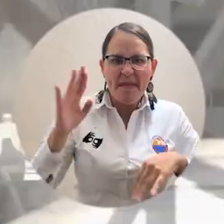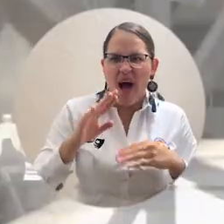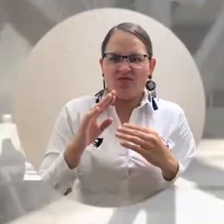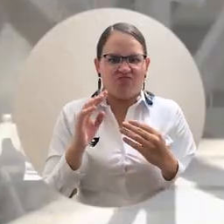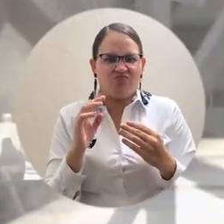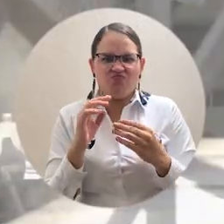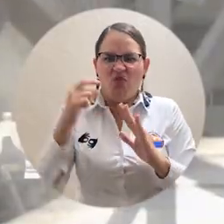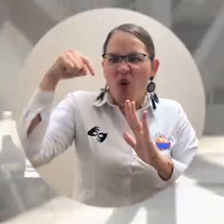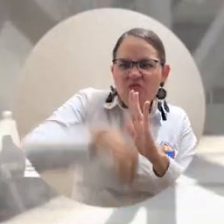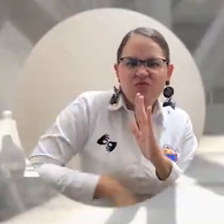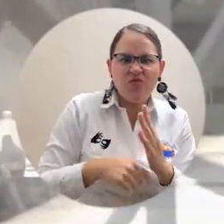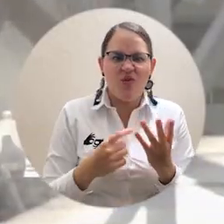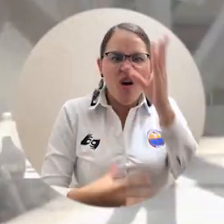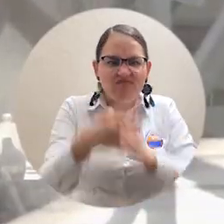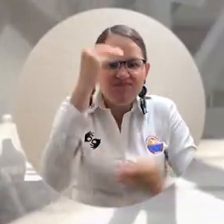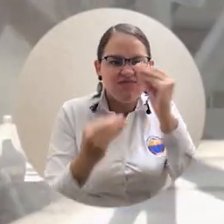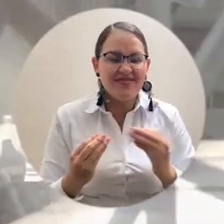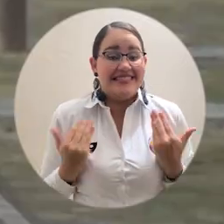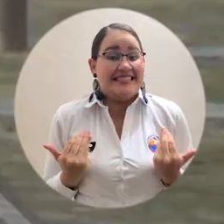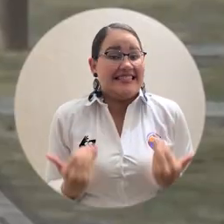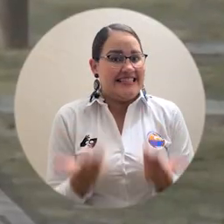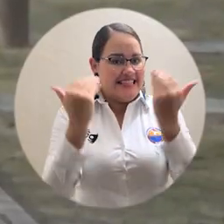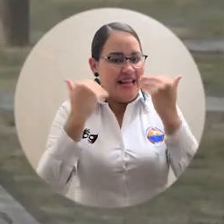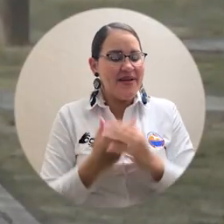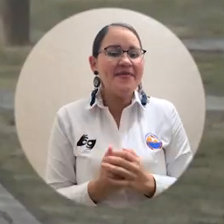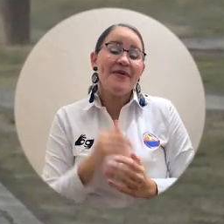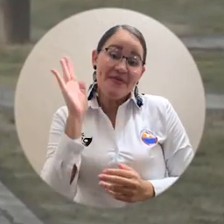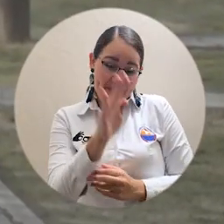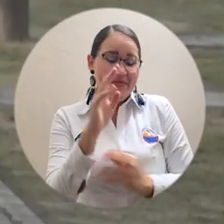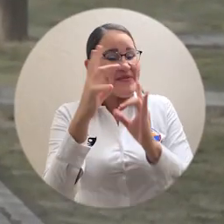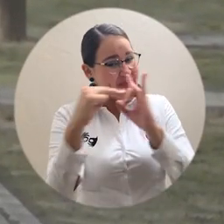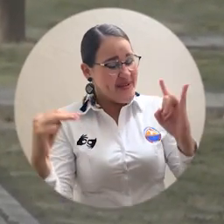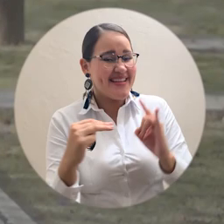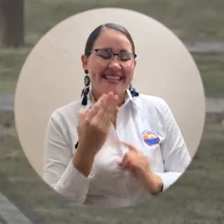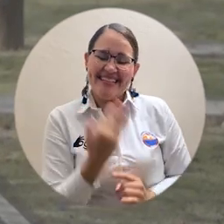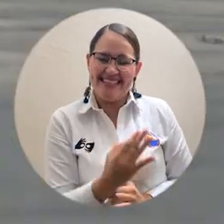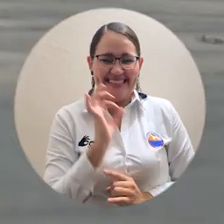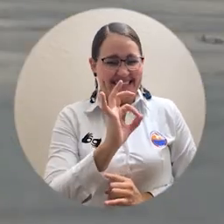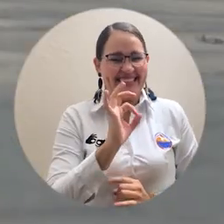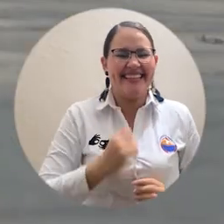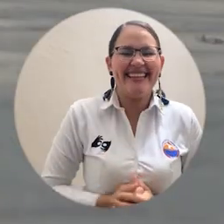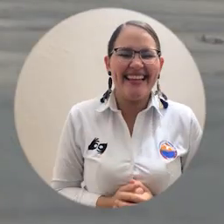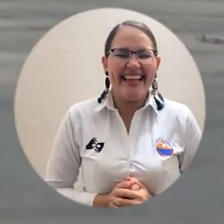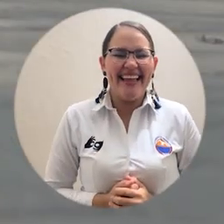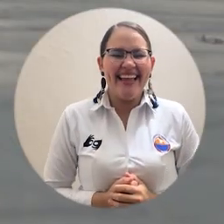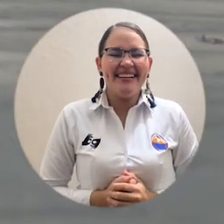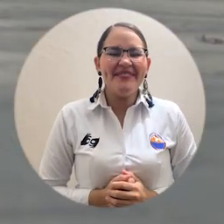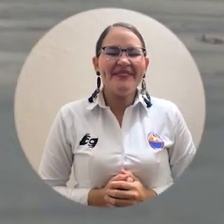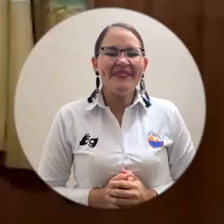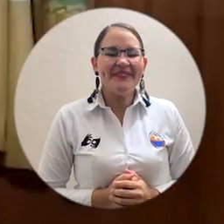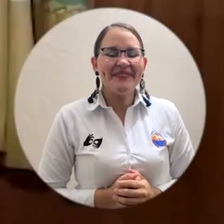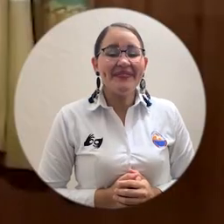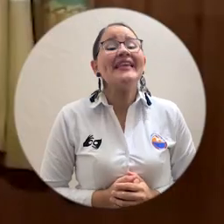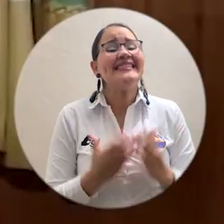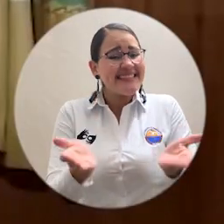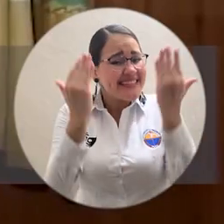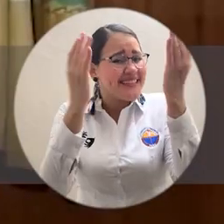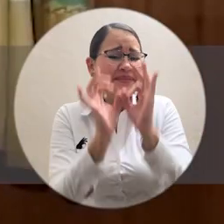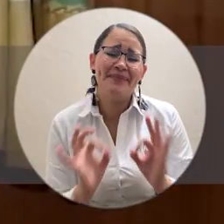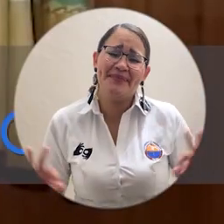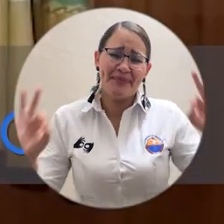otro nivel que lleva la educación superior de la Universidad de Magdalena. Creo muy